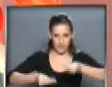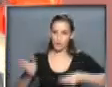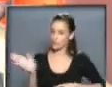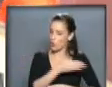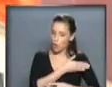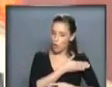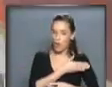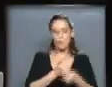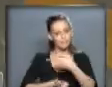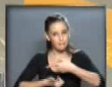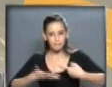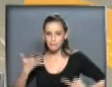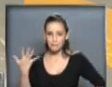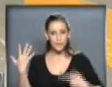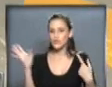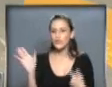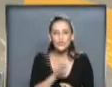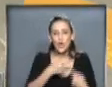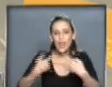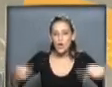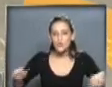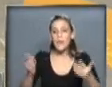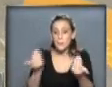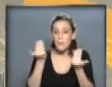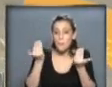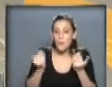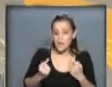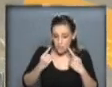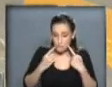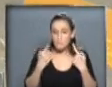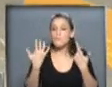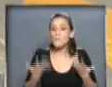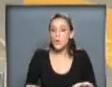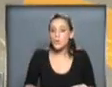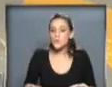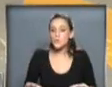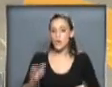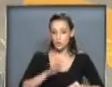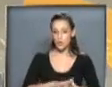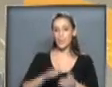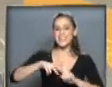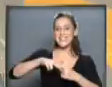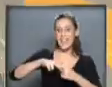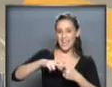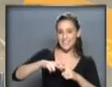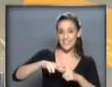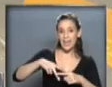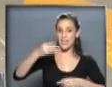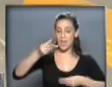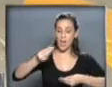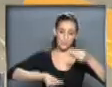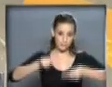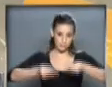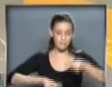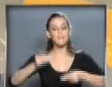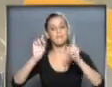reclutamiento, las usinas, las usuarias, todo el material que le permita tanto a la parte técnica de la Administración Federal de Ingresos Públicos como